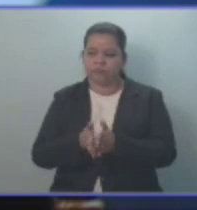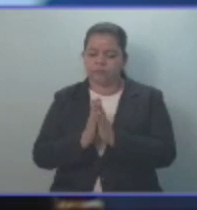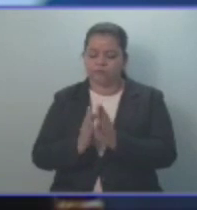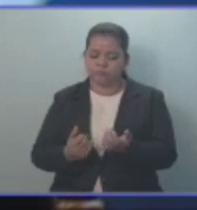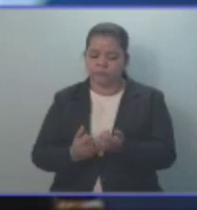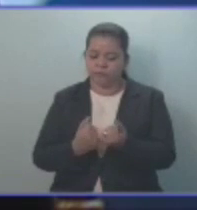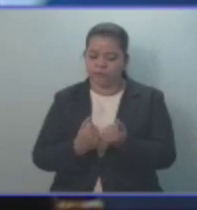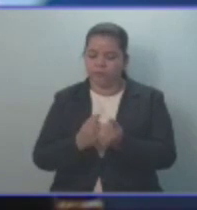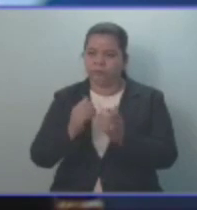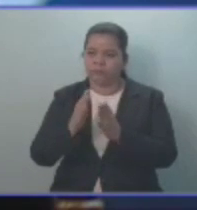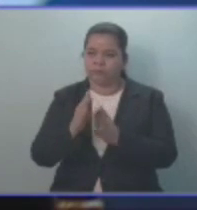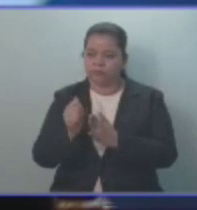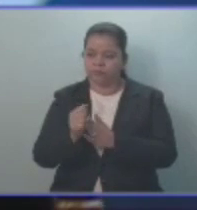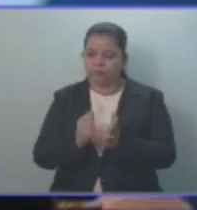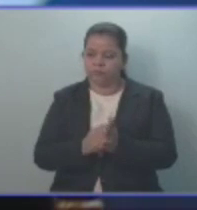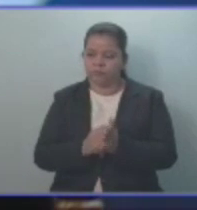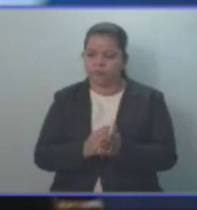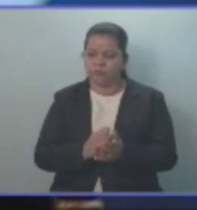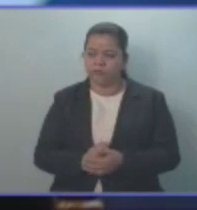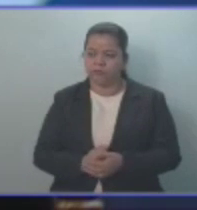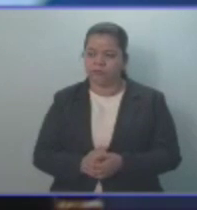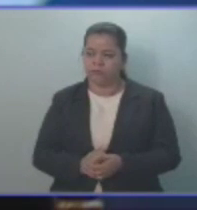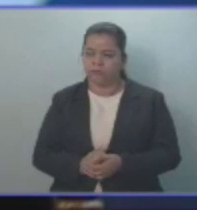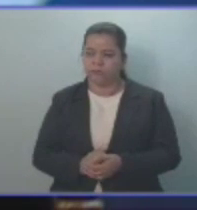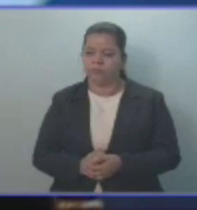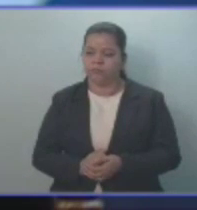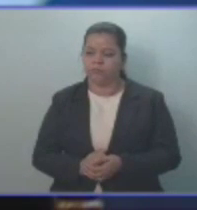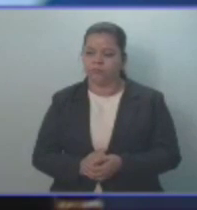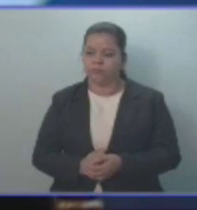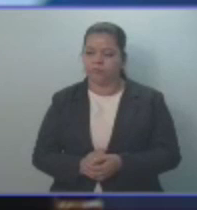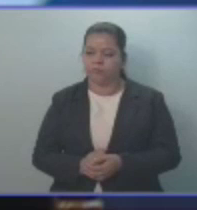asistencias. Artículo